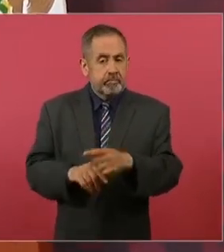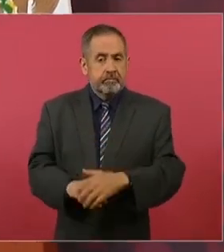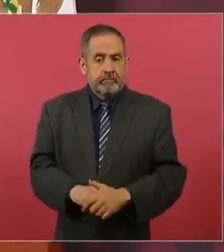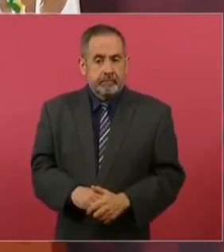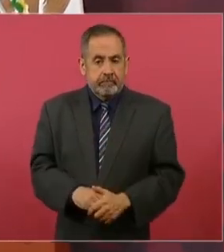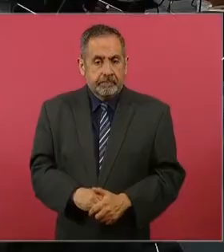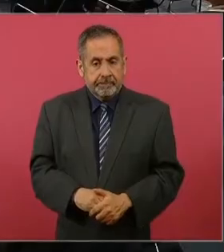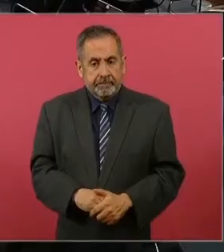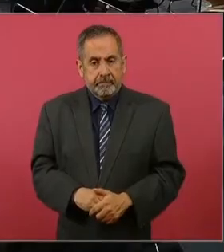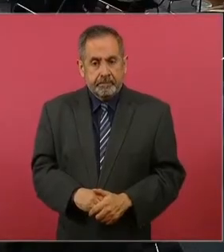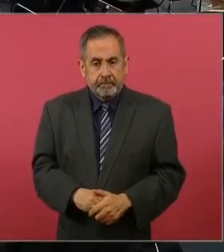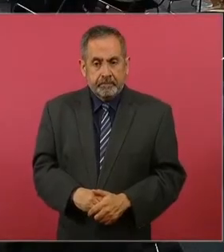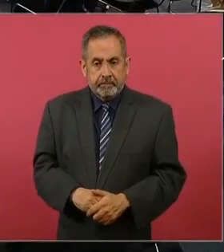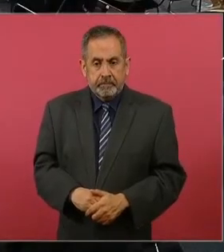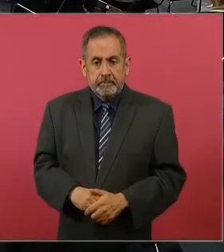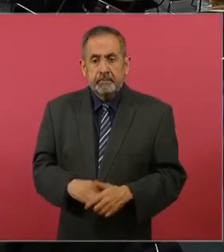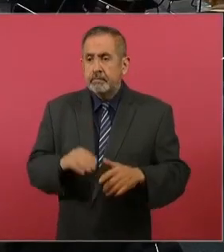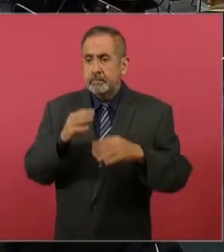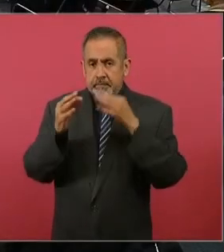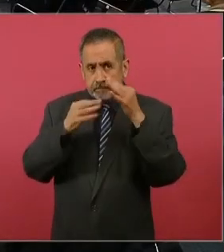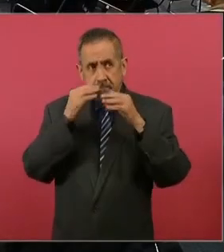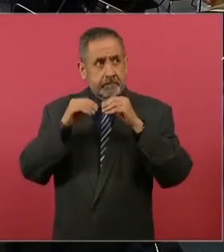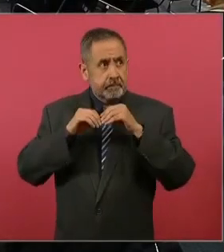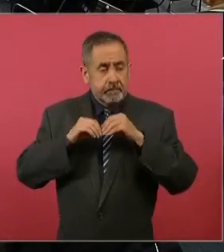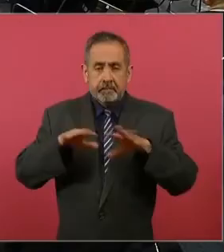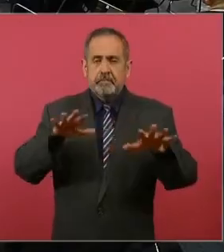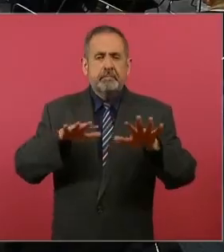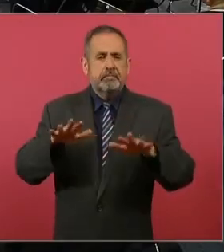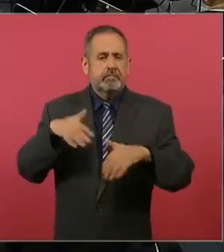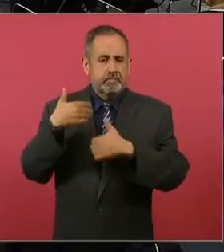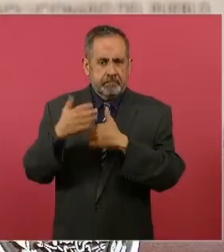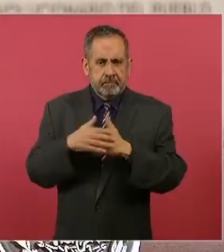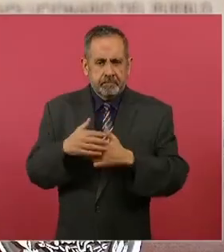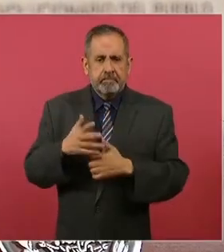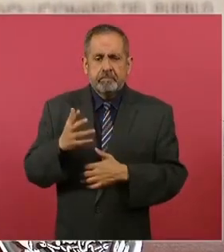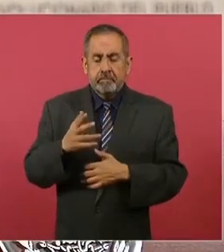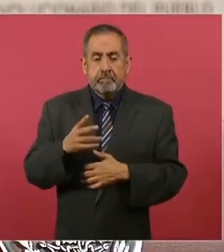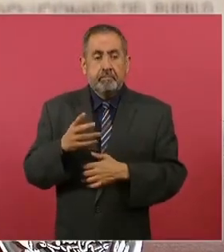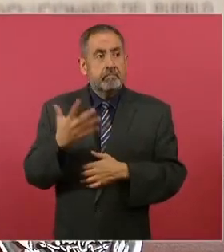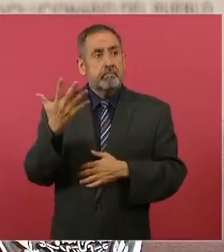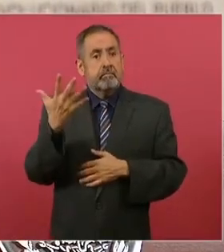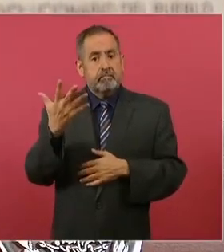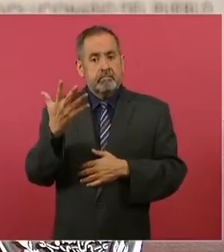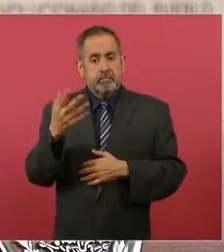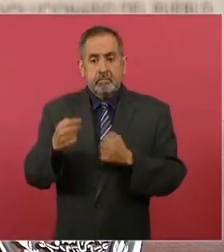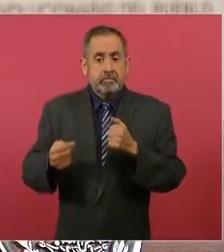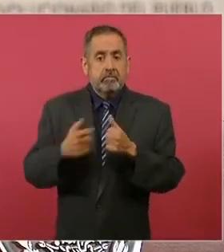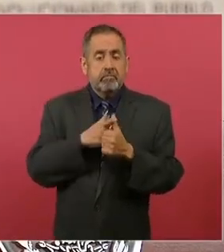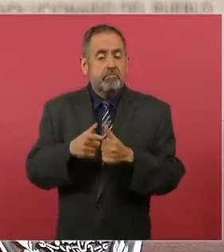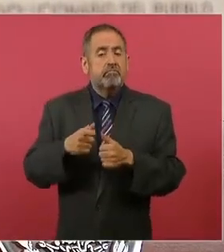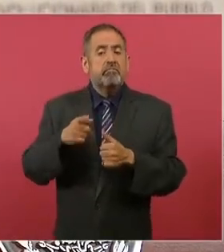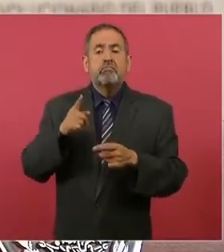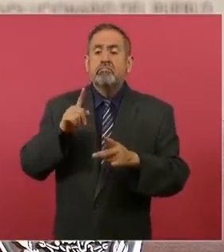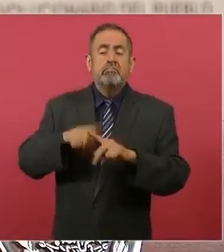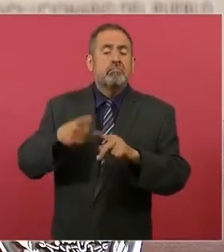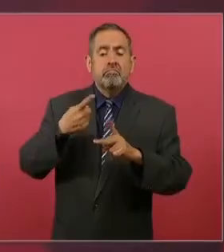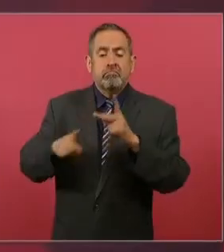se lanzó la convocatoria para 5, incluso los primeros son los de Veracruz.